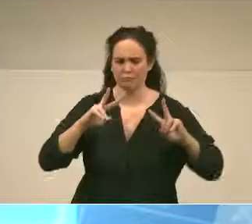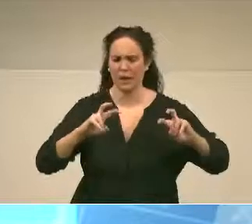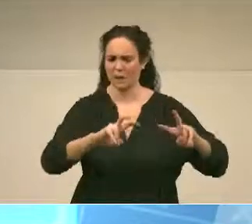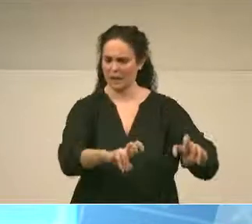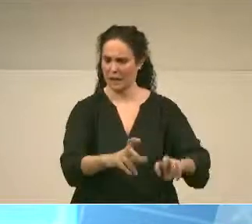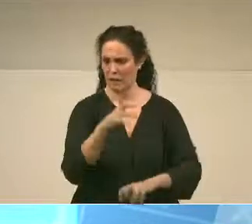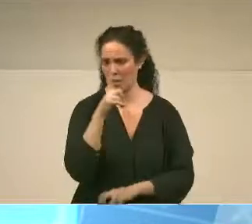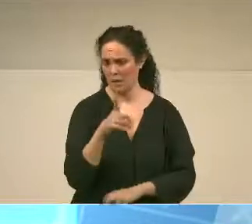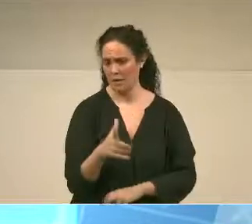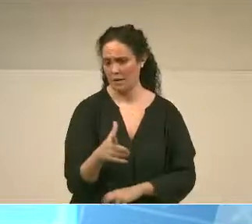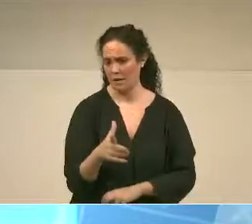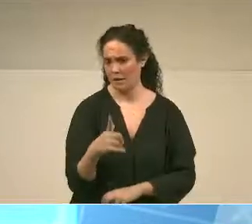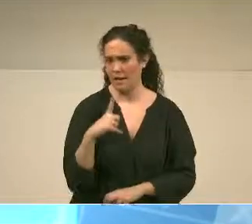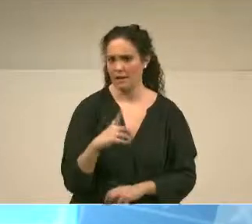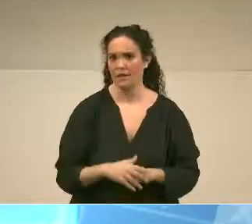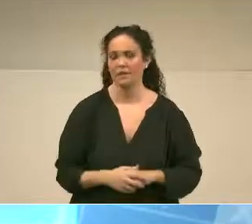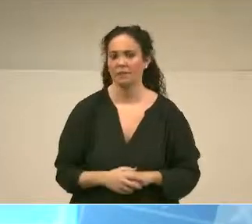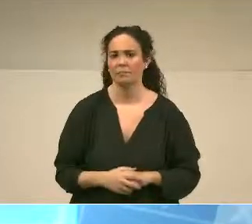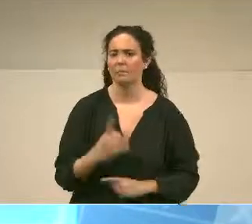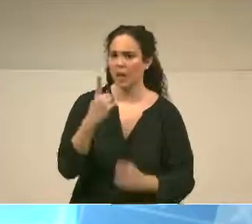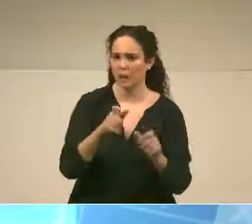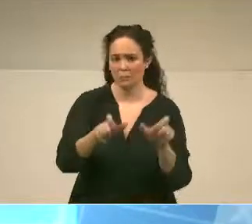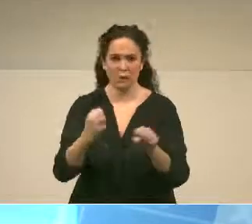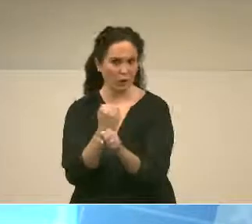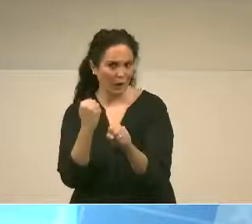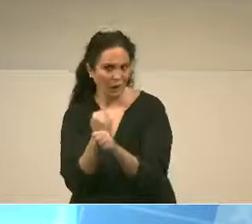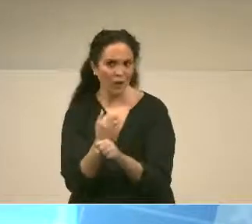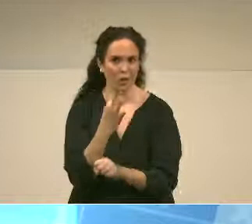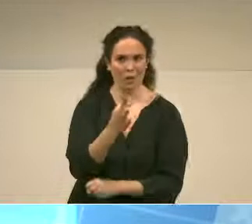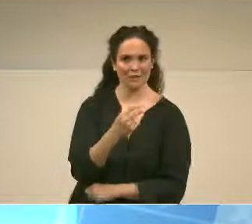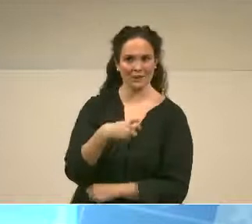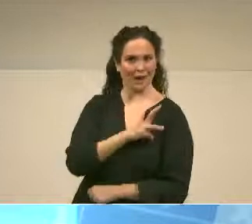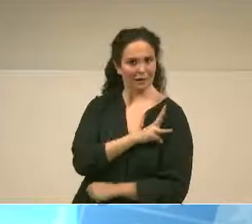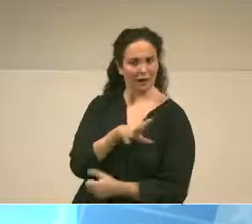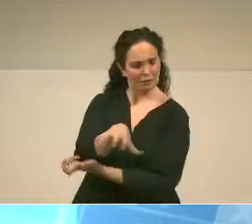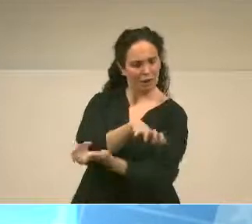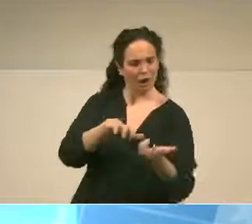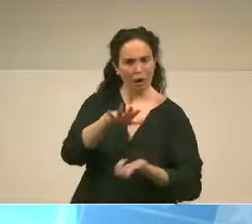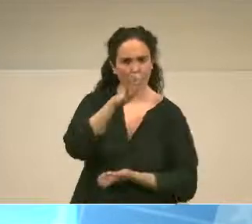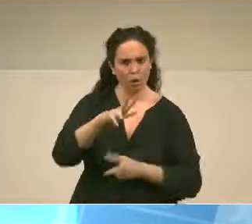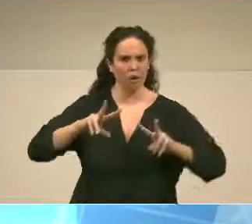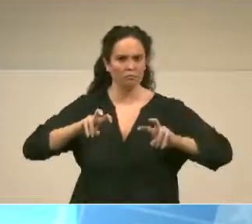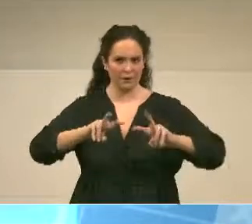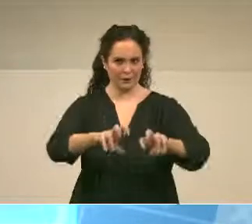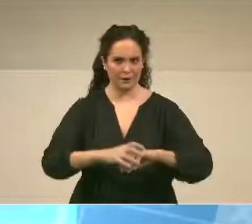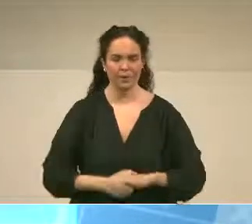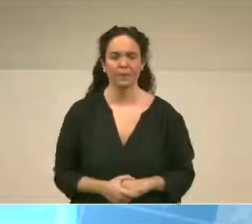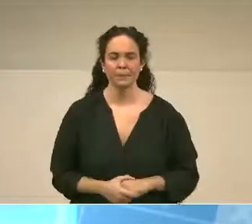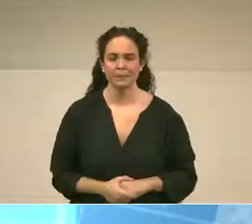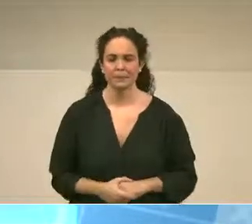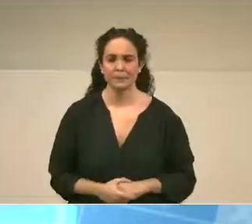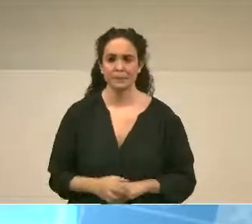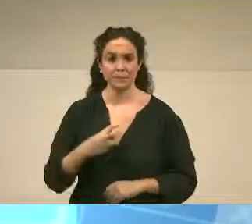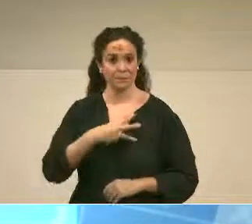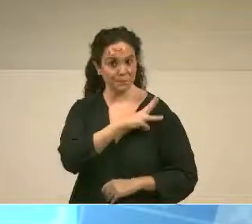produjeron entre algunos trabajadores y la Ertzaintza. La Ertzaintza es una policía